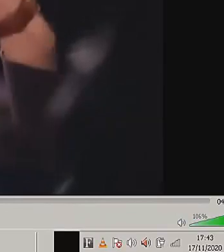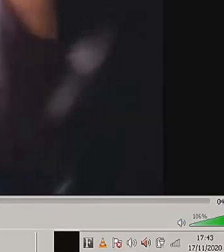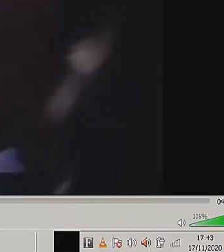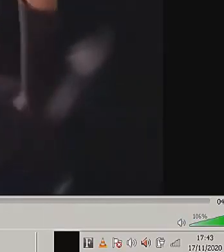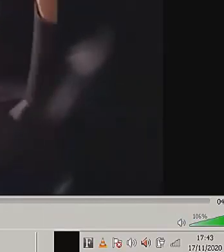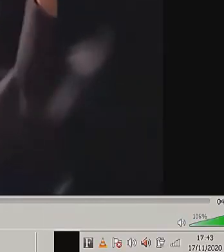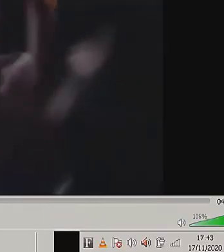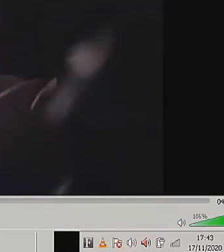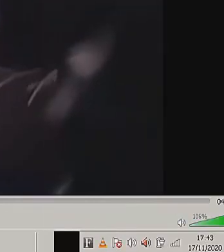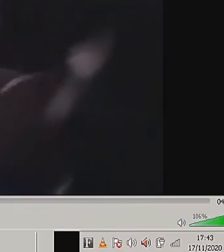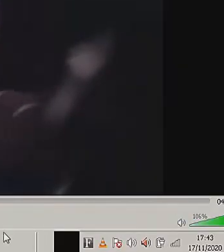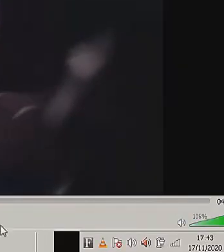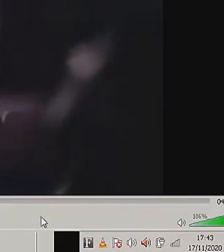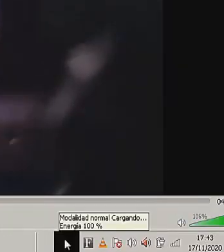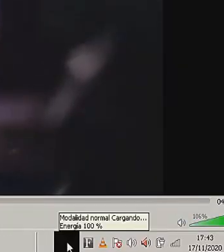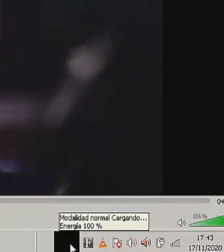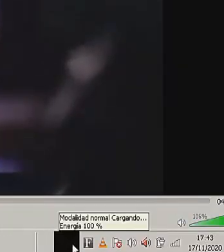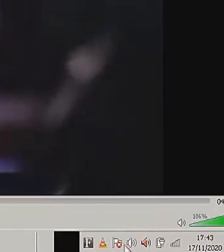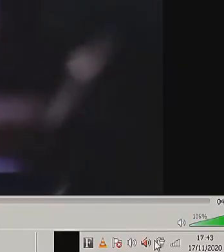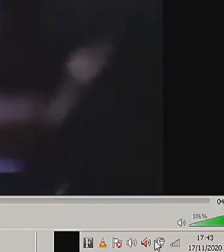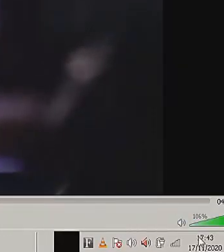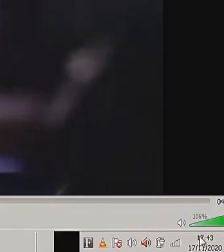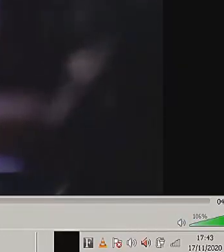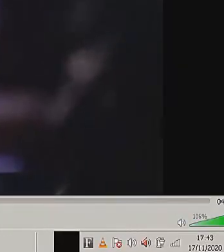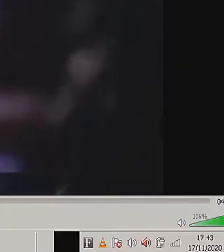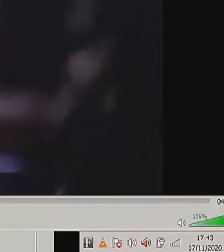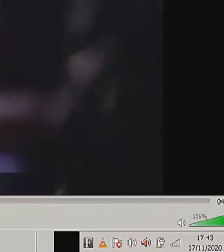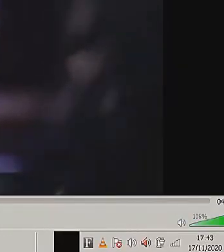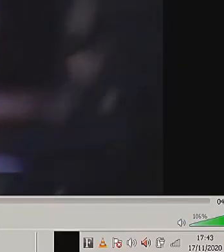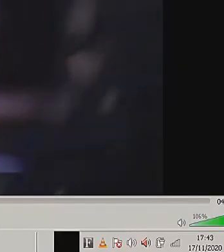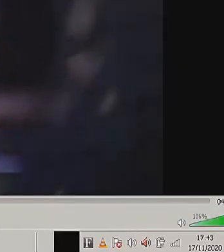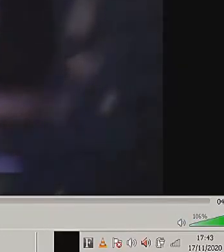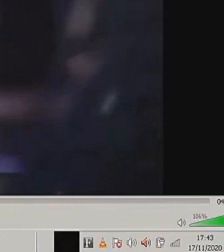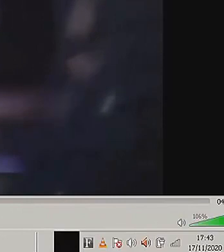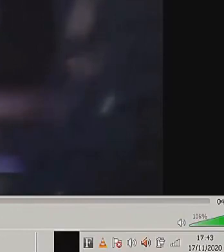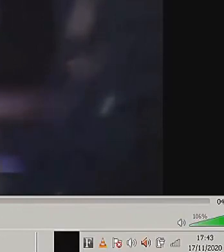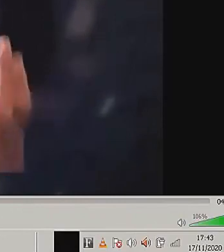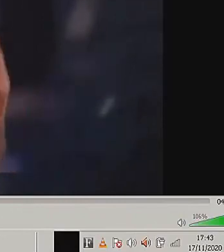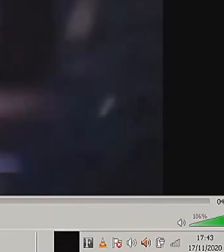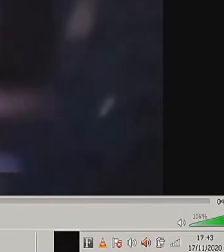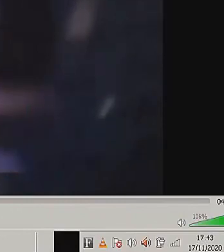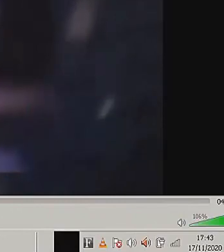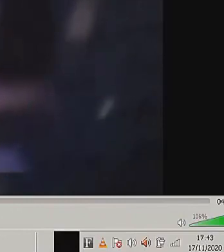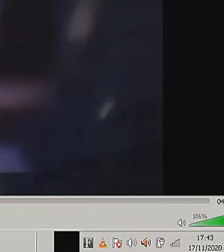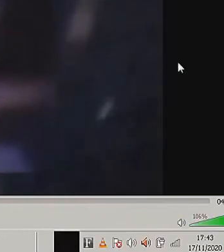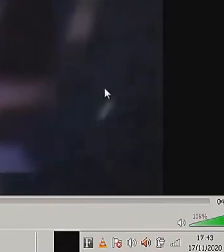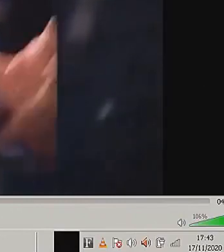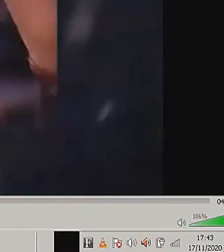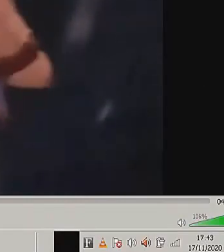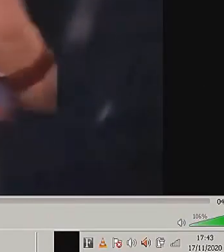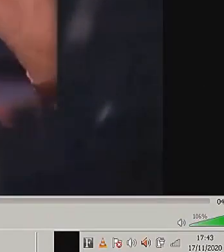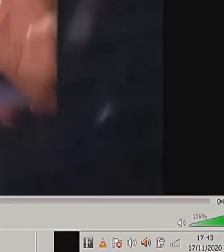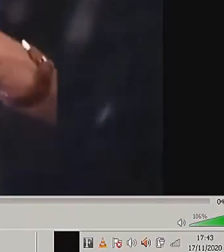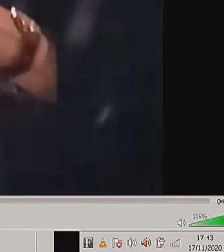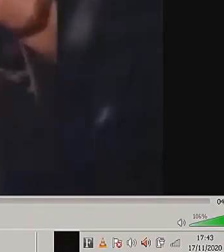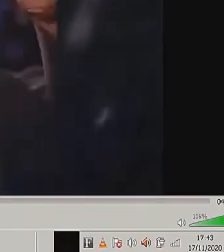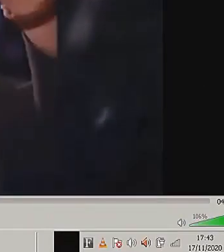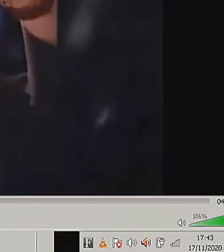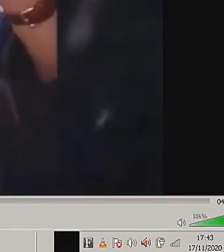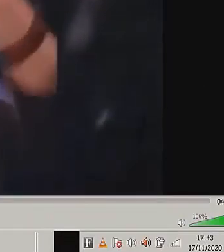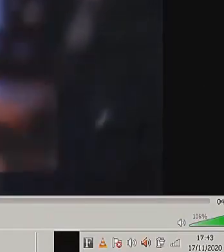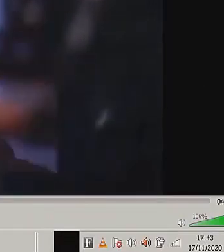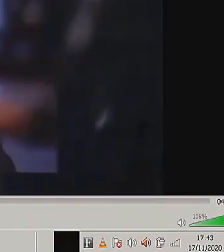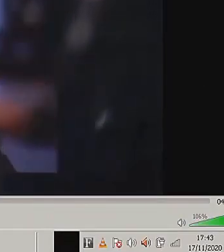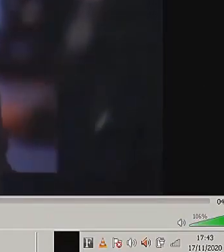y que desde allí las ganamos todos los donantes cumpliendo mi primera función de militantes subía arriba y